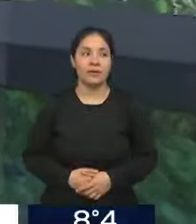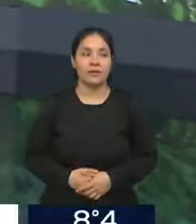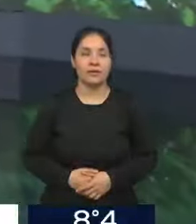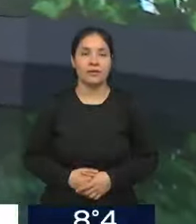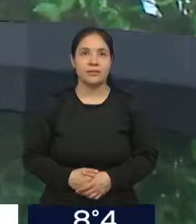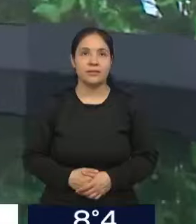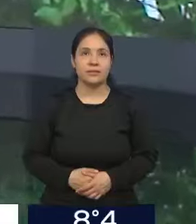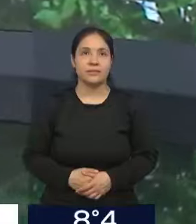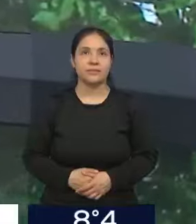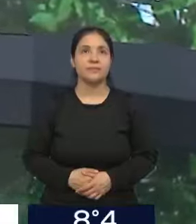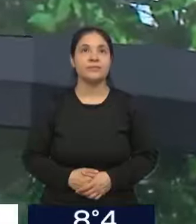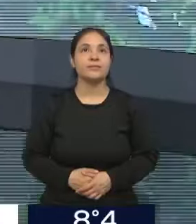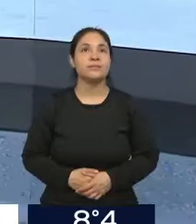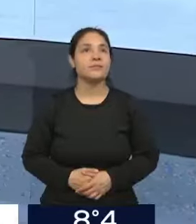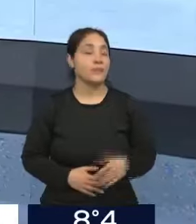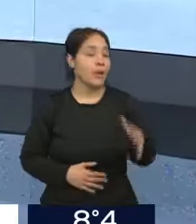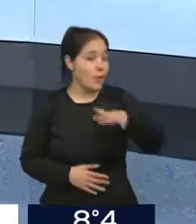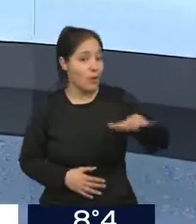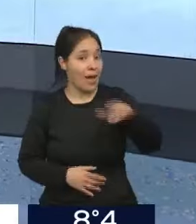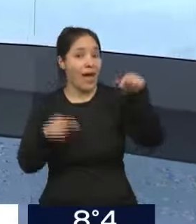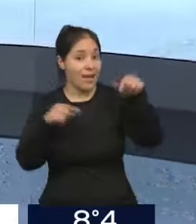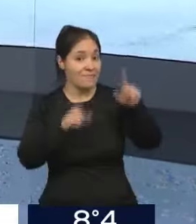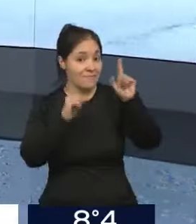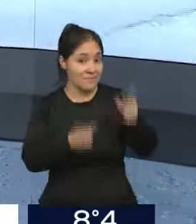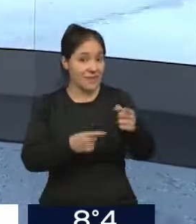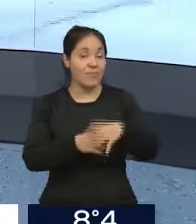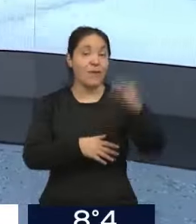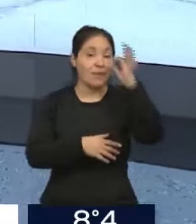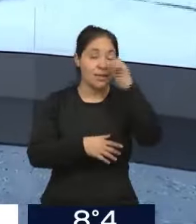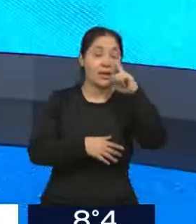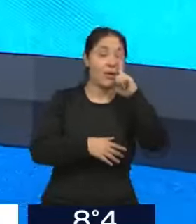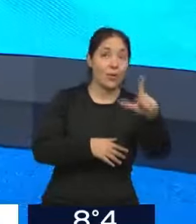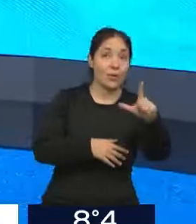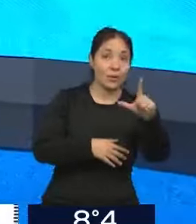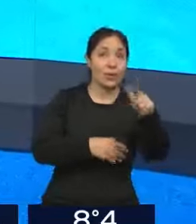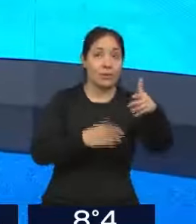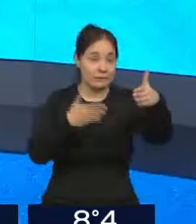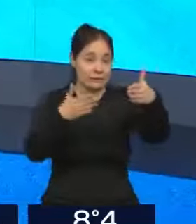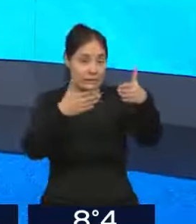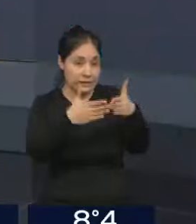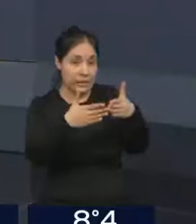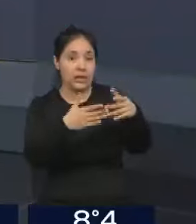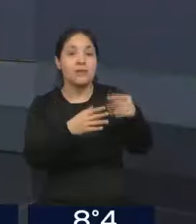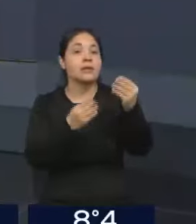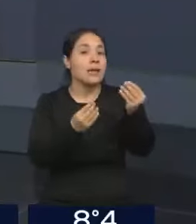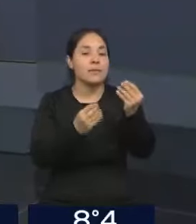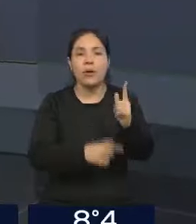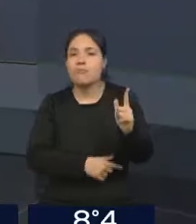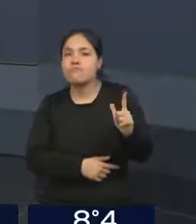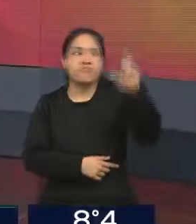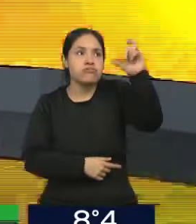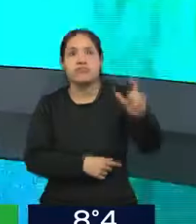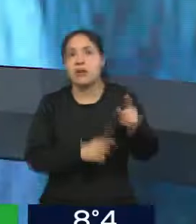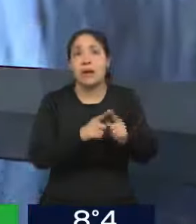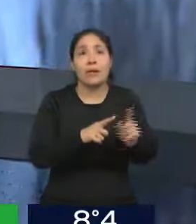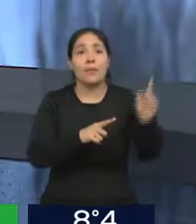Fue en este barrio, en las intersecciones de calle 20 de Julio y Picheuta, donde una bala perdida que ingresó por esa